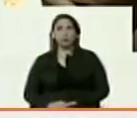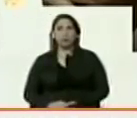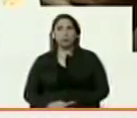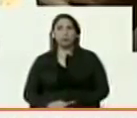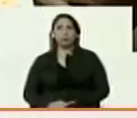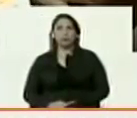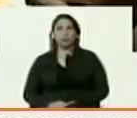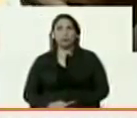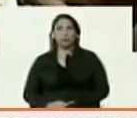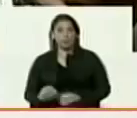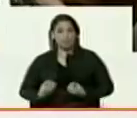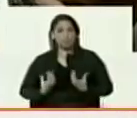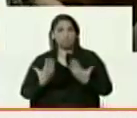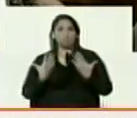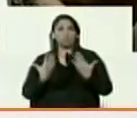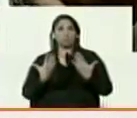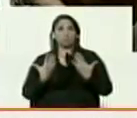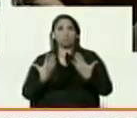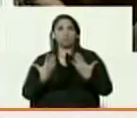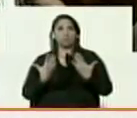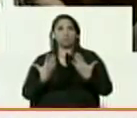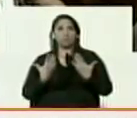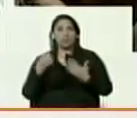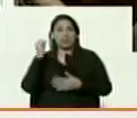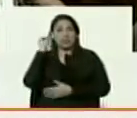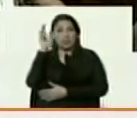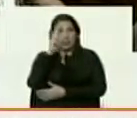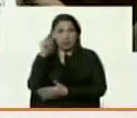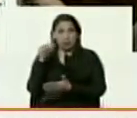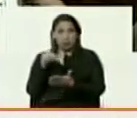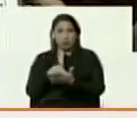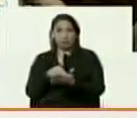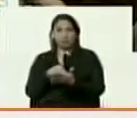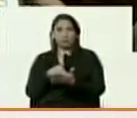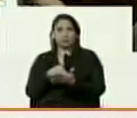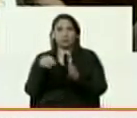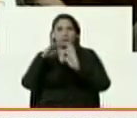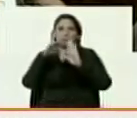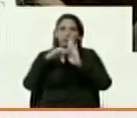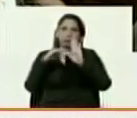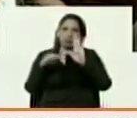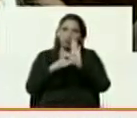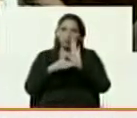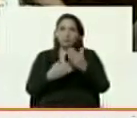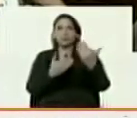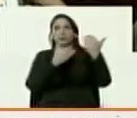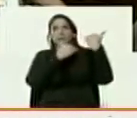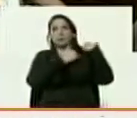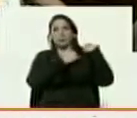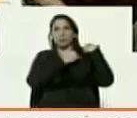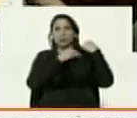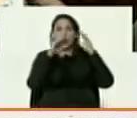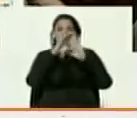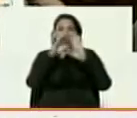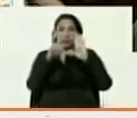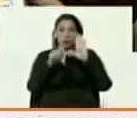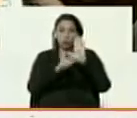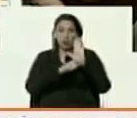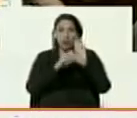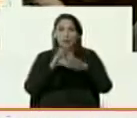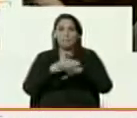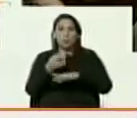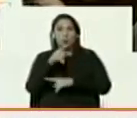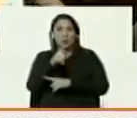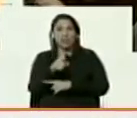el optimismo de que la Asamblea Nacional cumpla con su responsabilidad constitucional, porque eso está señalado en